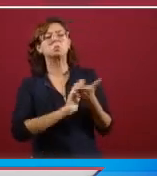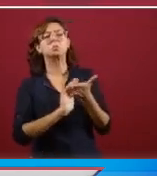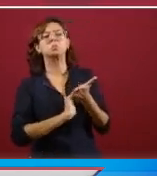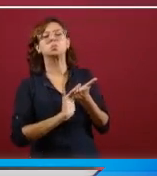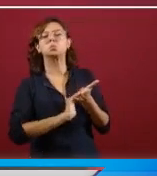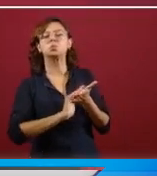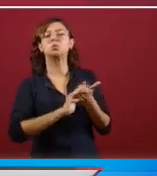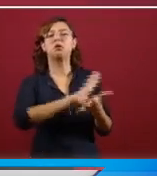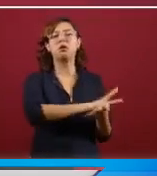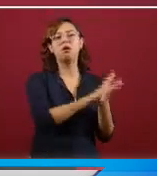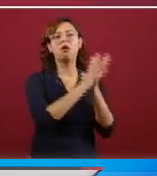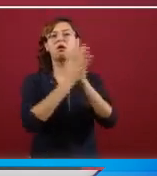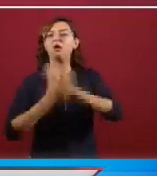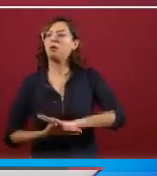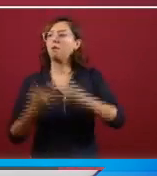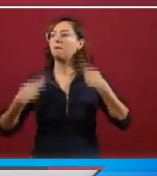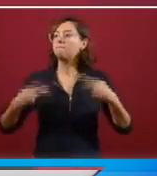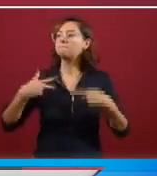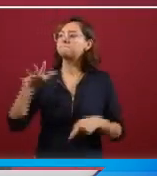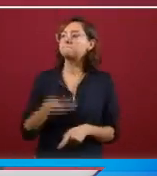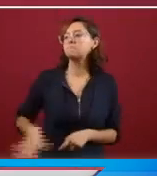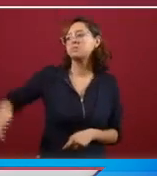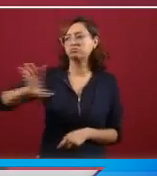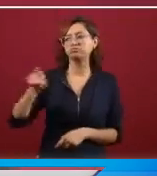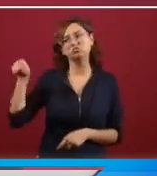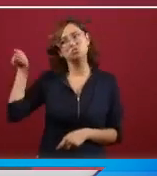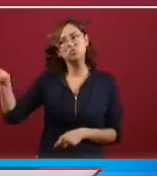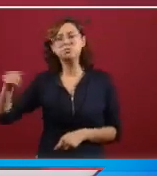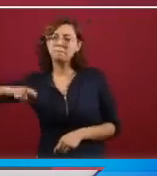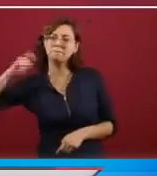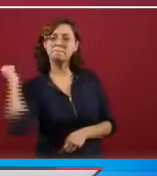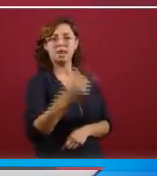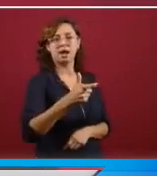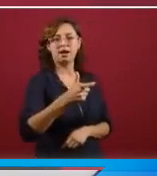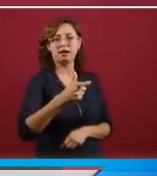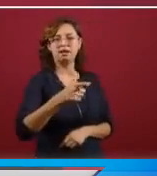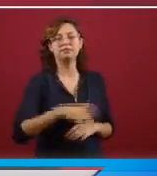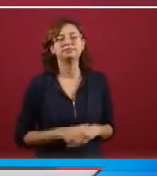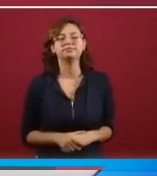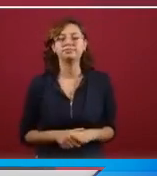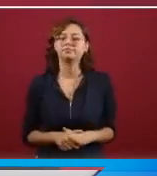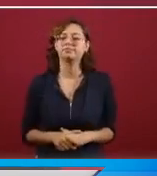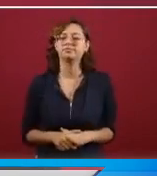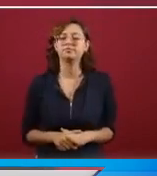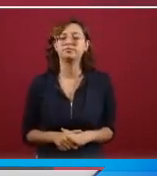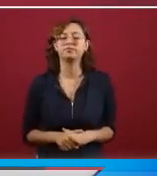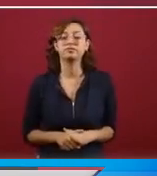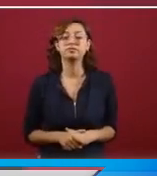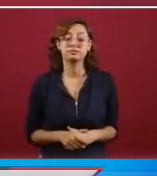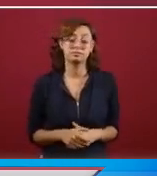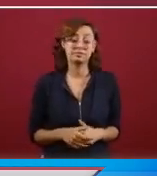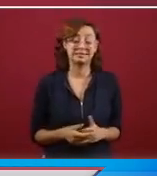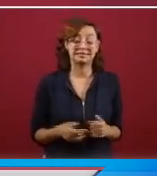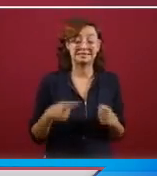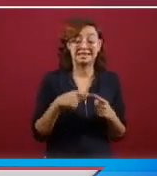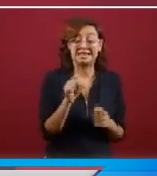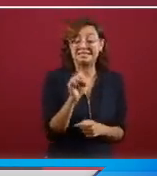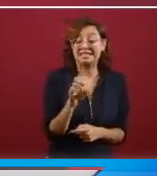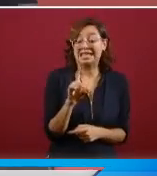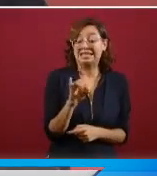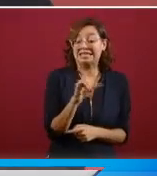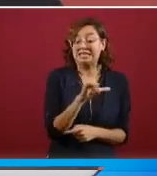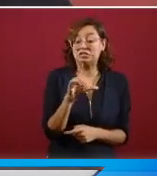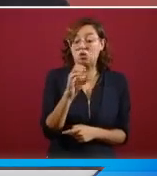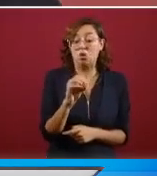a la banca por 180,000 millones de pesos. El costo actual es de 2 billones de pesos. No cabe duda que Zedillo es un estupendo economista